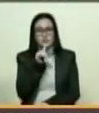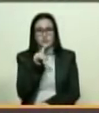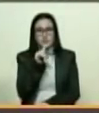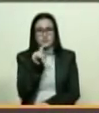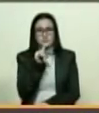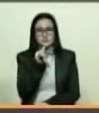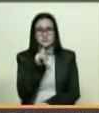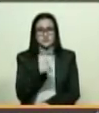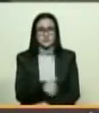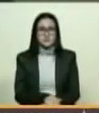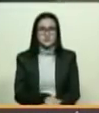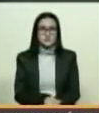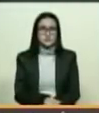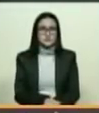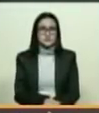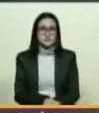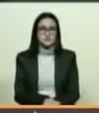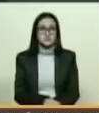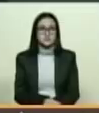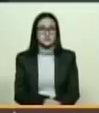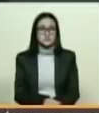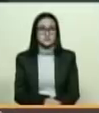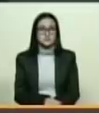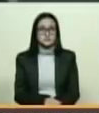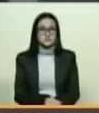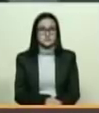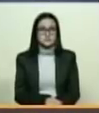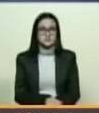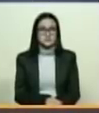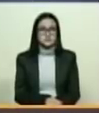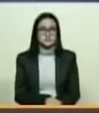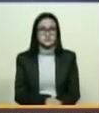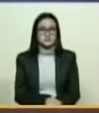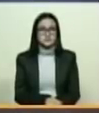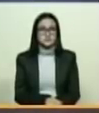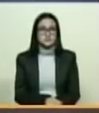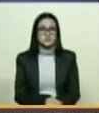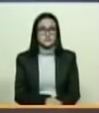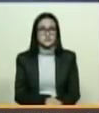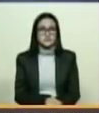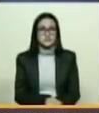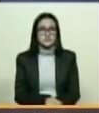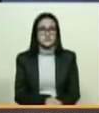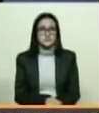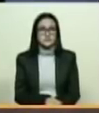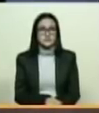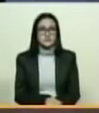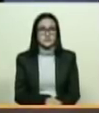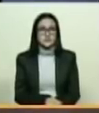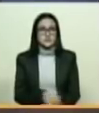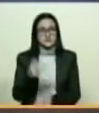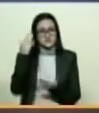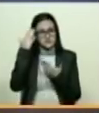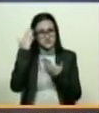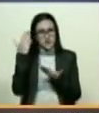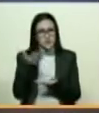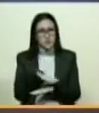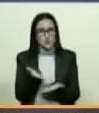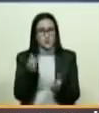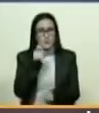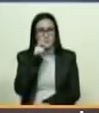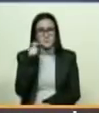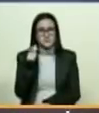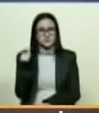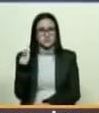Mariana Mata Dugarte, cuando falta un cuarto para la una. Mariana, te escuchamos. Hola Barrio, un saludo para ti y para las personas que a esta hora